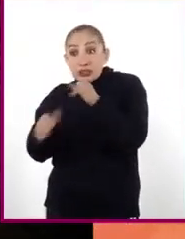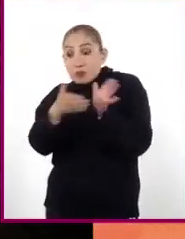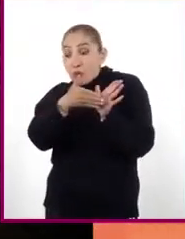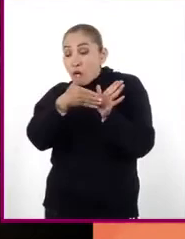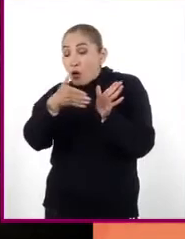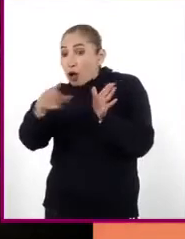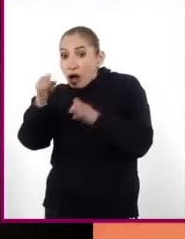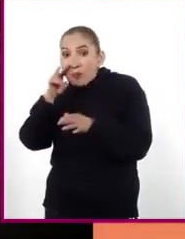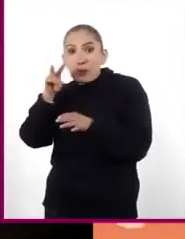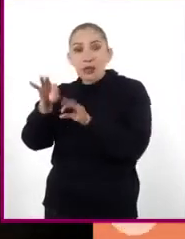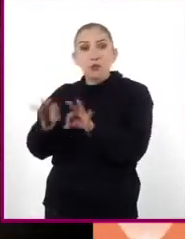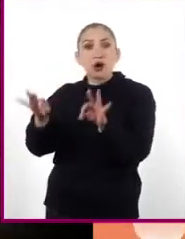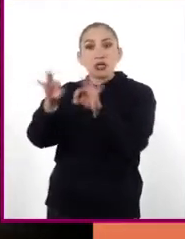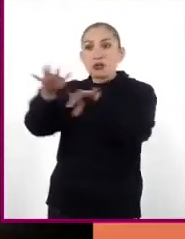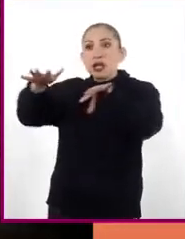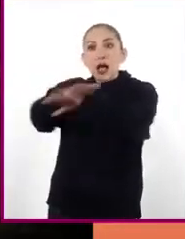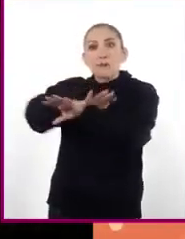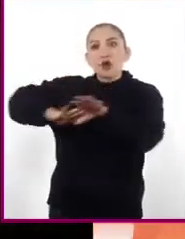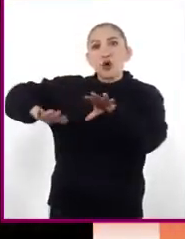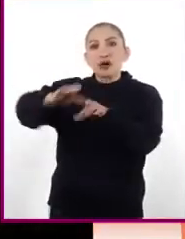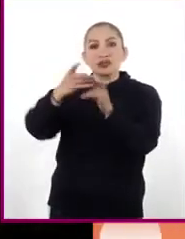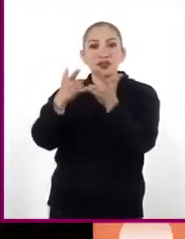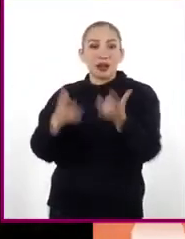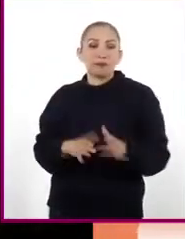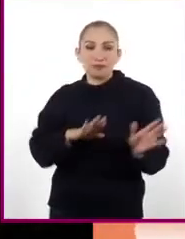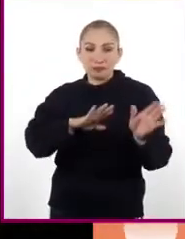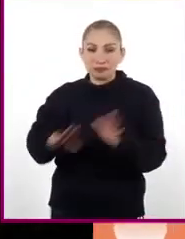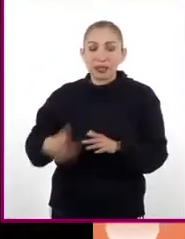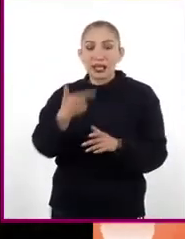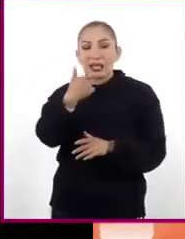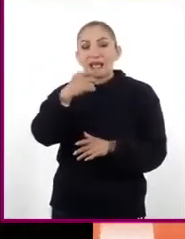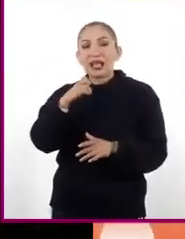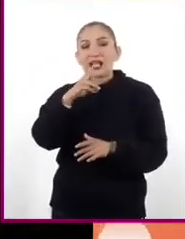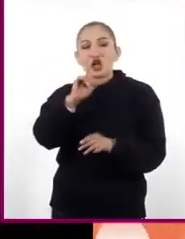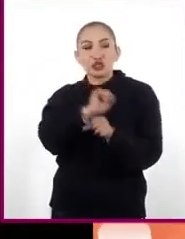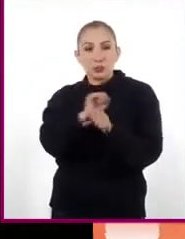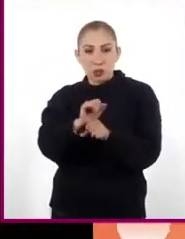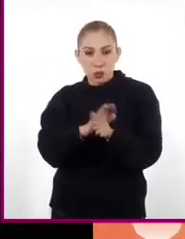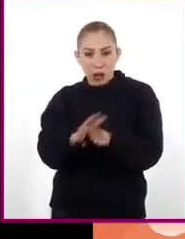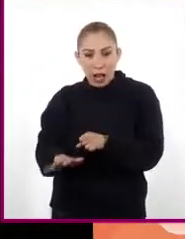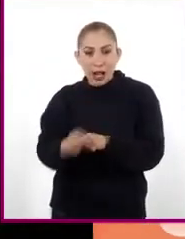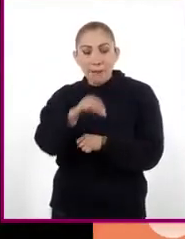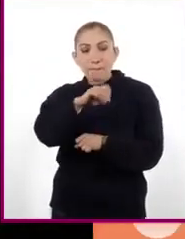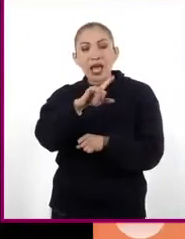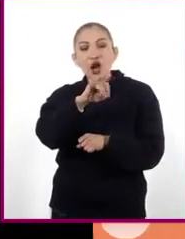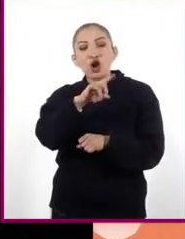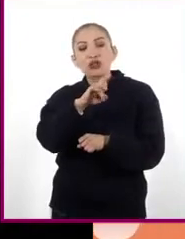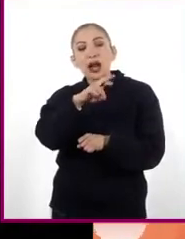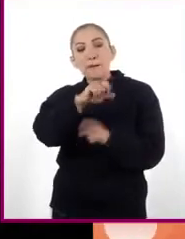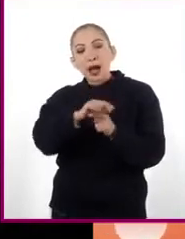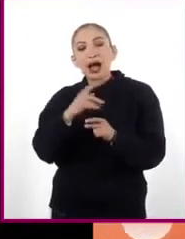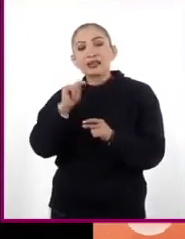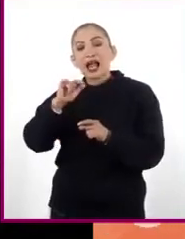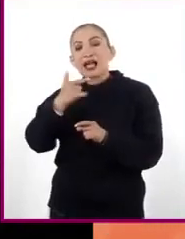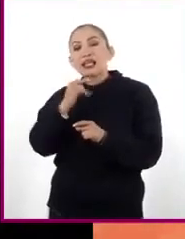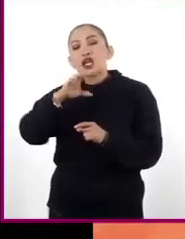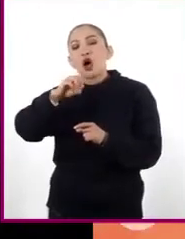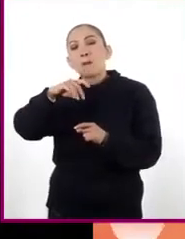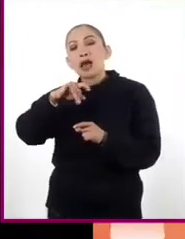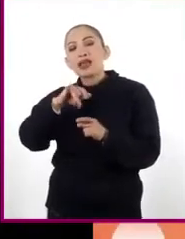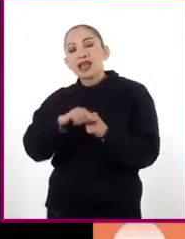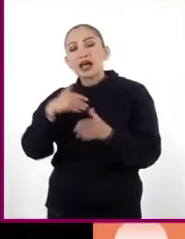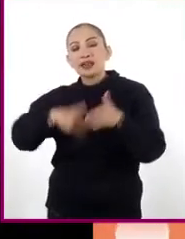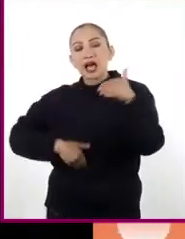final detonarán importantes cambios en él. Por su parte, los géneros simples son el melodrama, la tragicomedia,